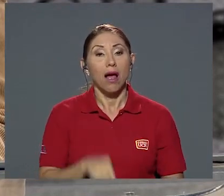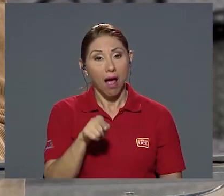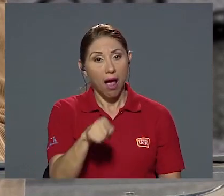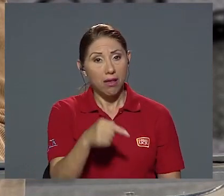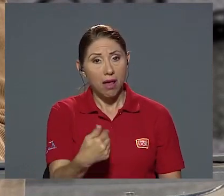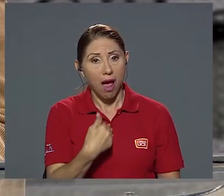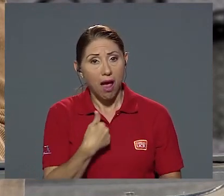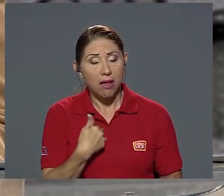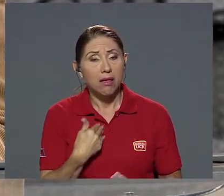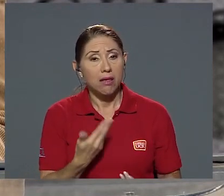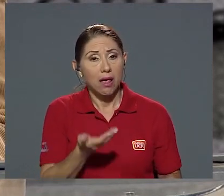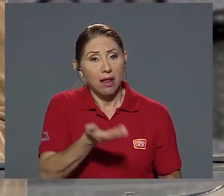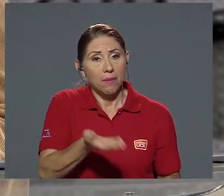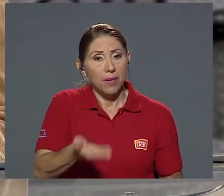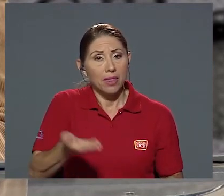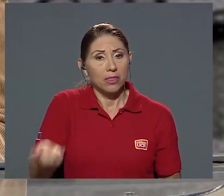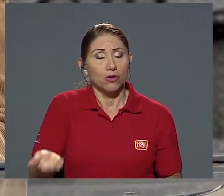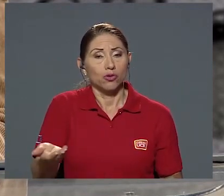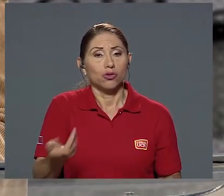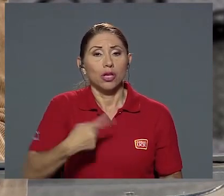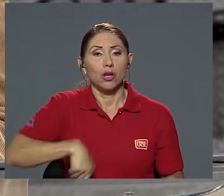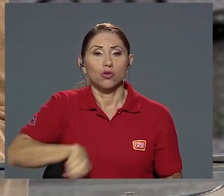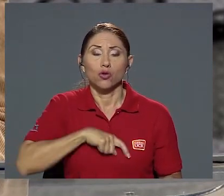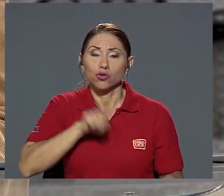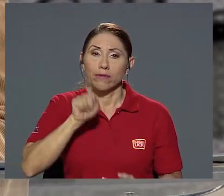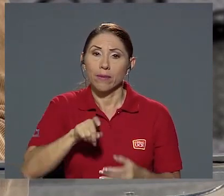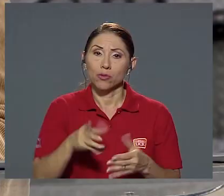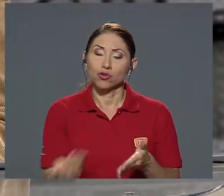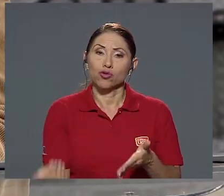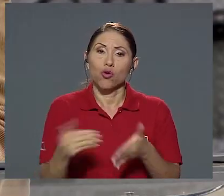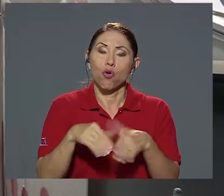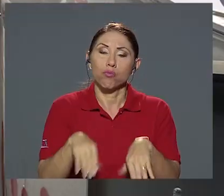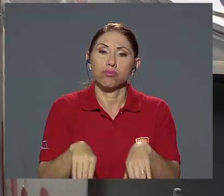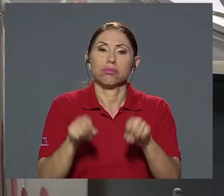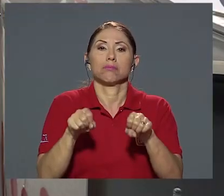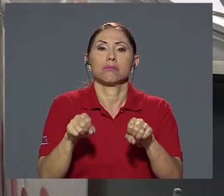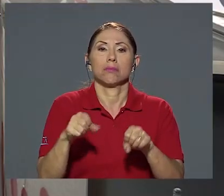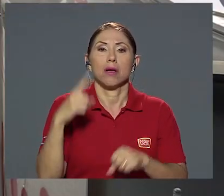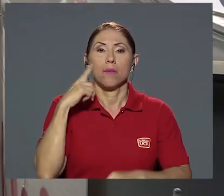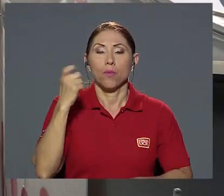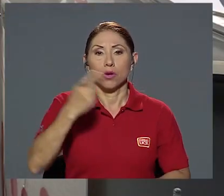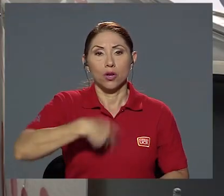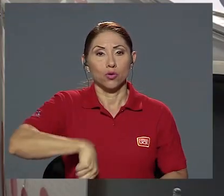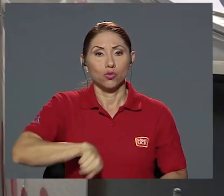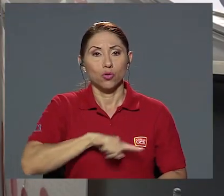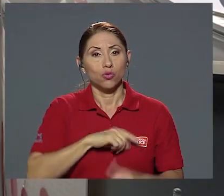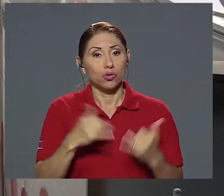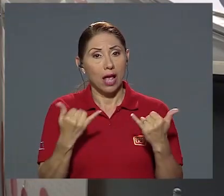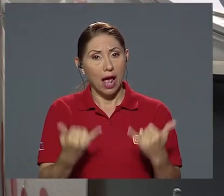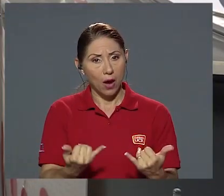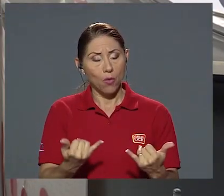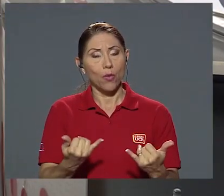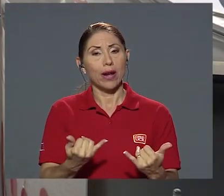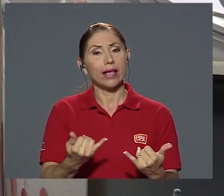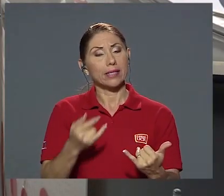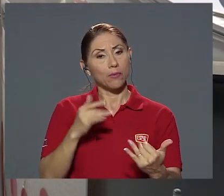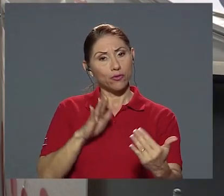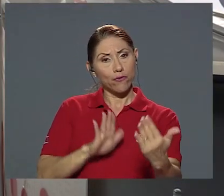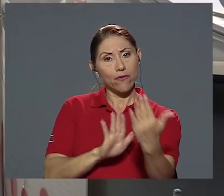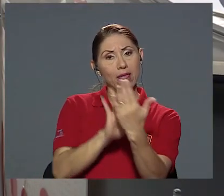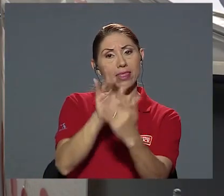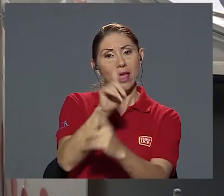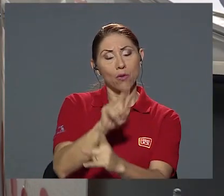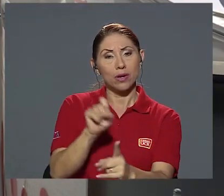que deberíamos de estar recuperando, porque evidentemente estamos frente a un patrón, ¿verdad? Lo señalamos